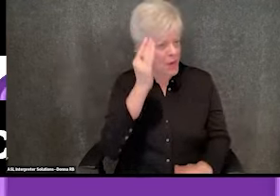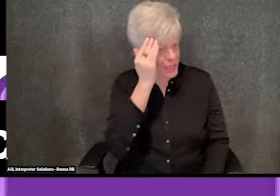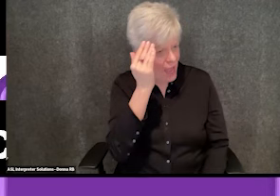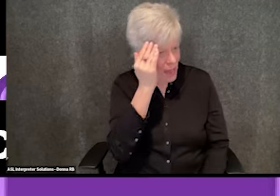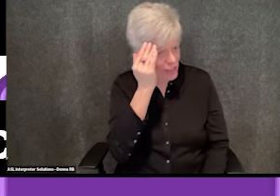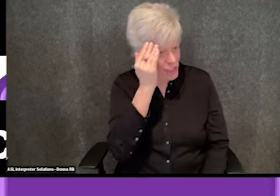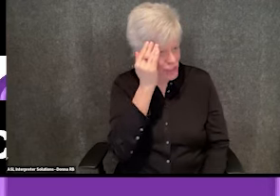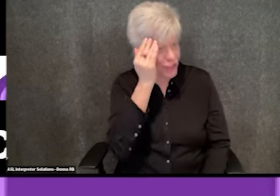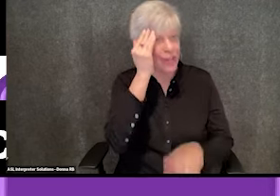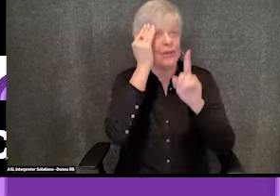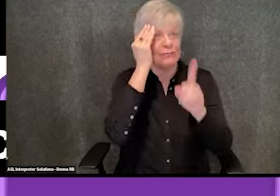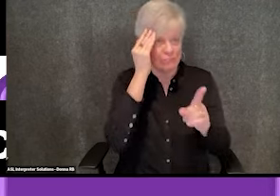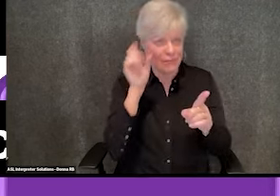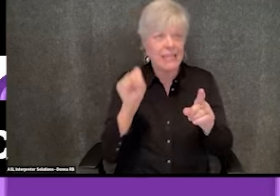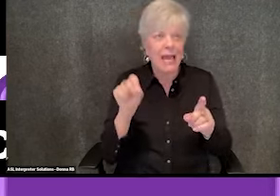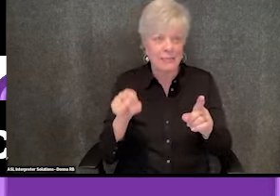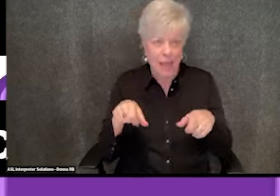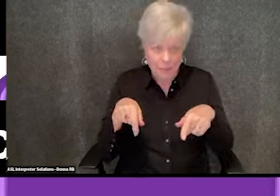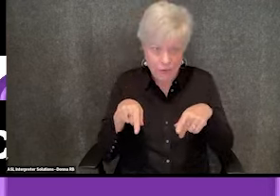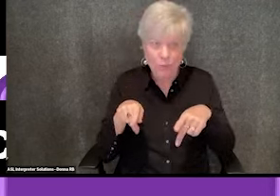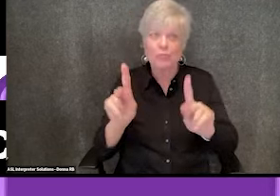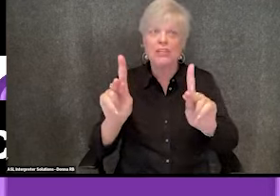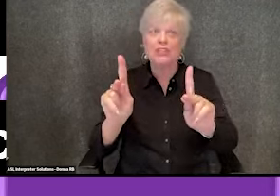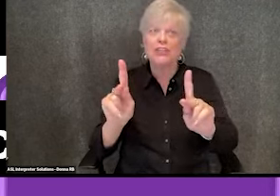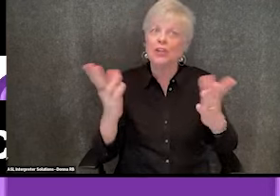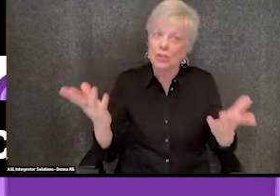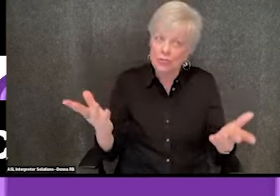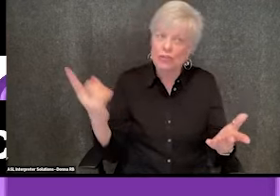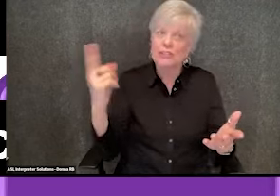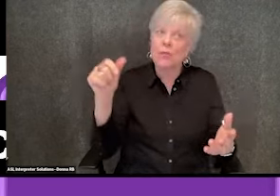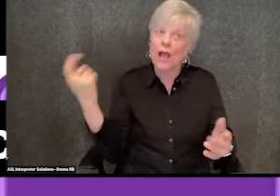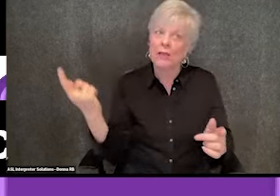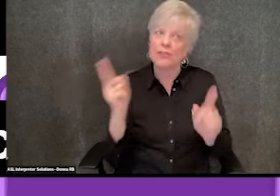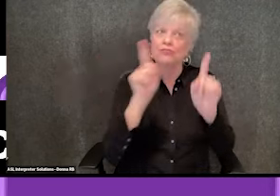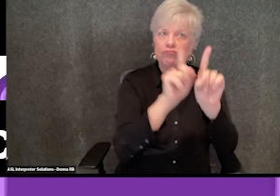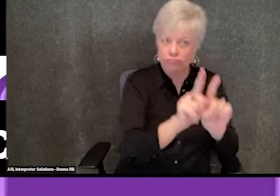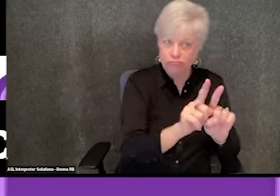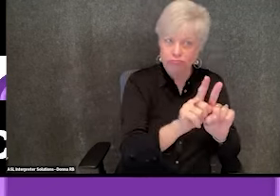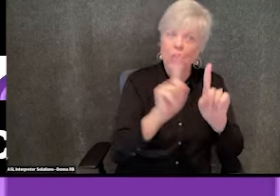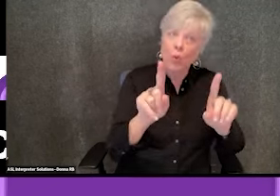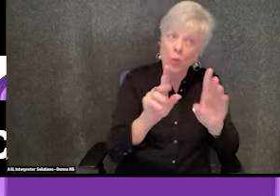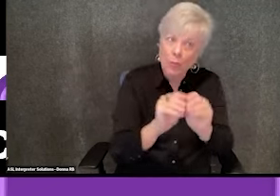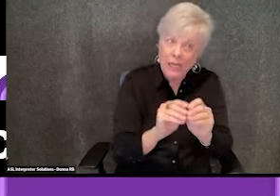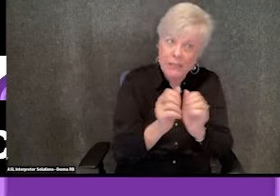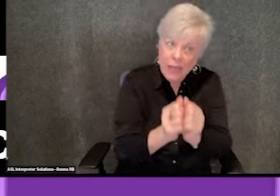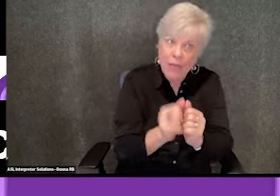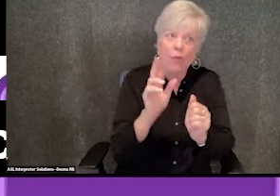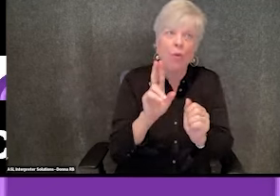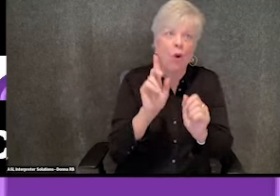personas a dar información, le autoriza a la persona